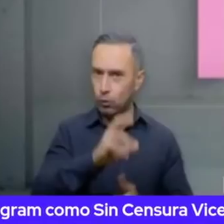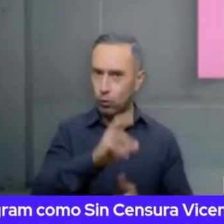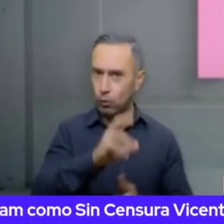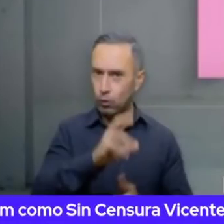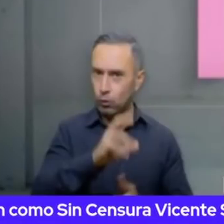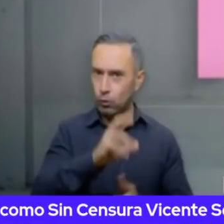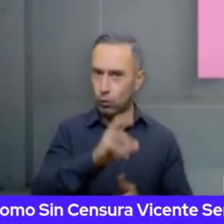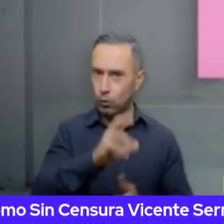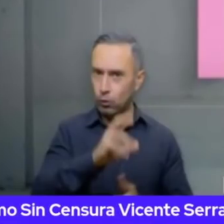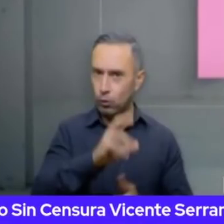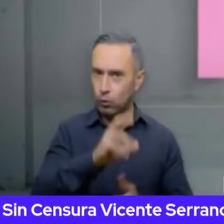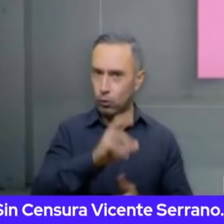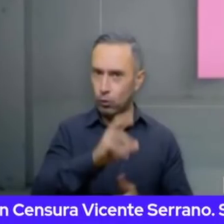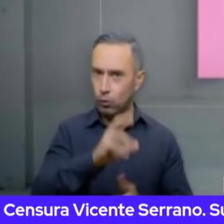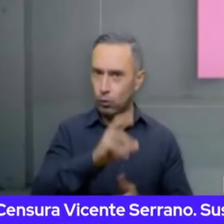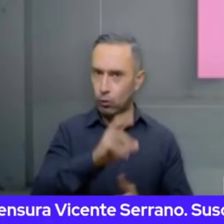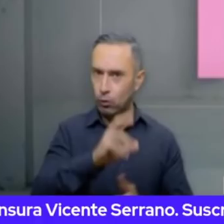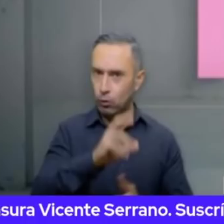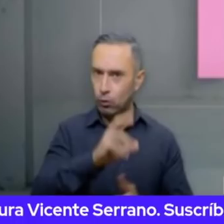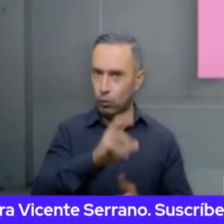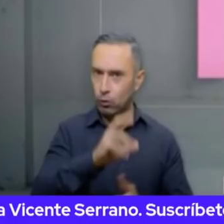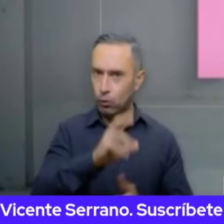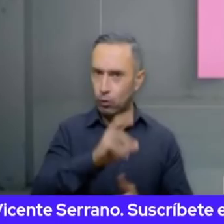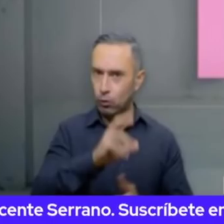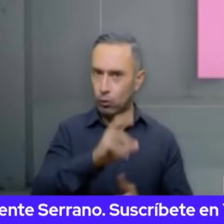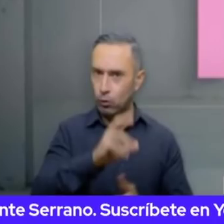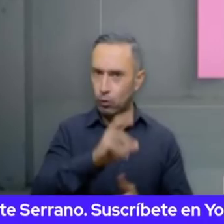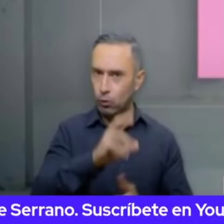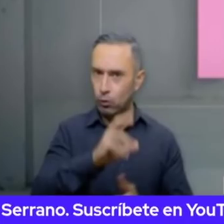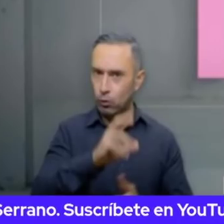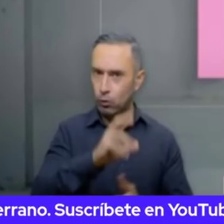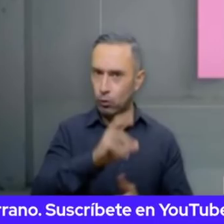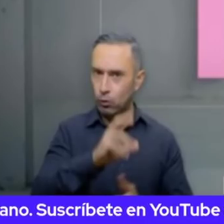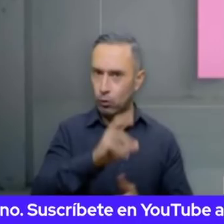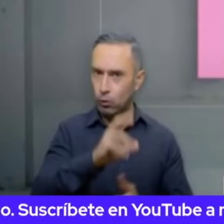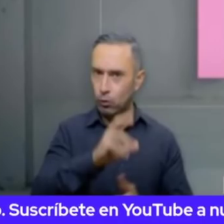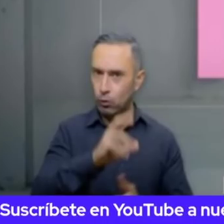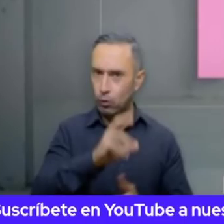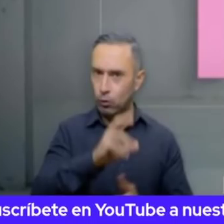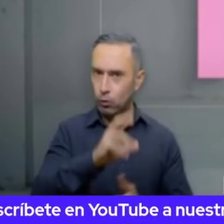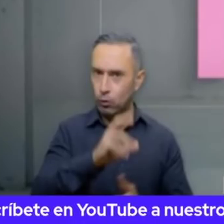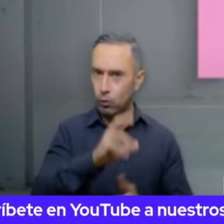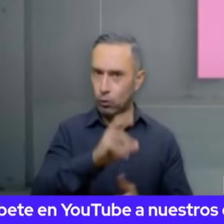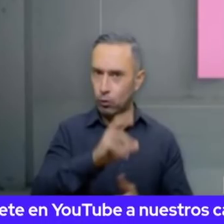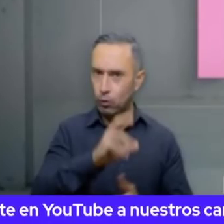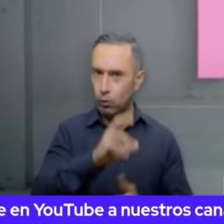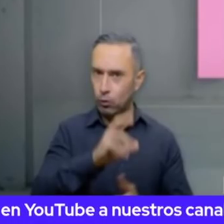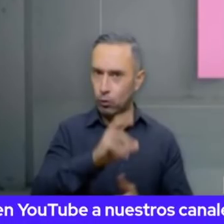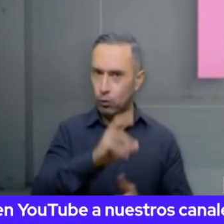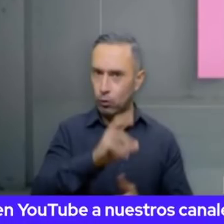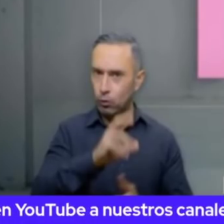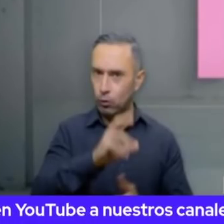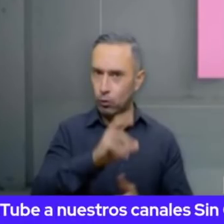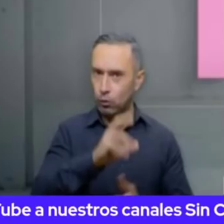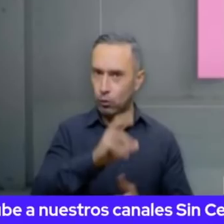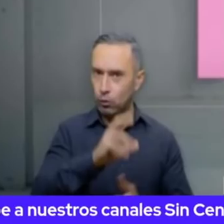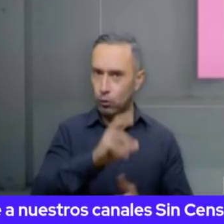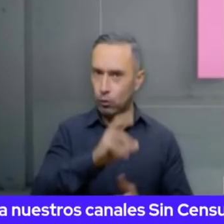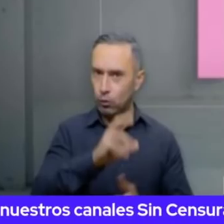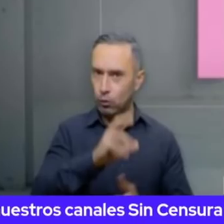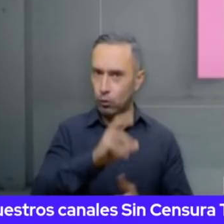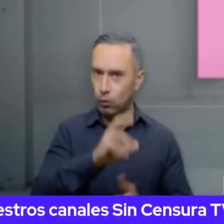al presidente López Obrador cuando fue jefe de gobierno, o también a Marcelo Ebrard. O sea, la pregunta sí está engañosa, y no lo digo